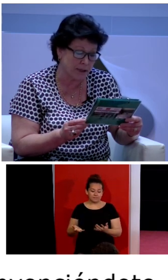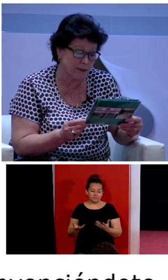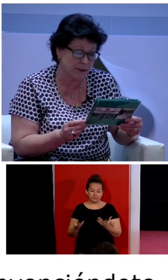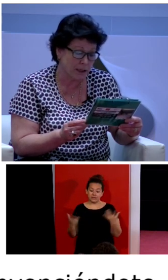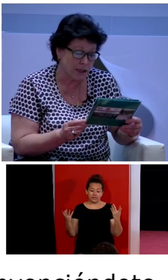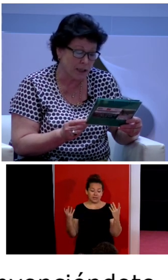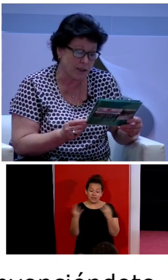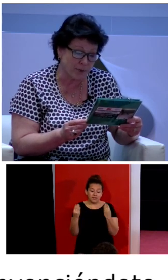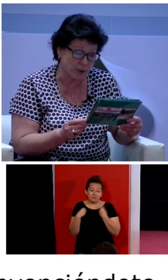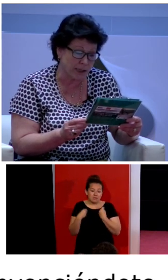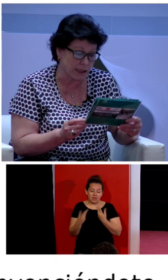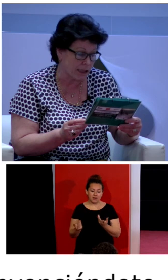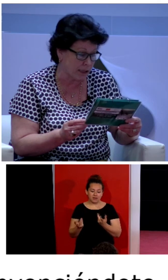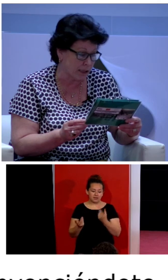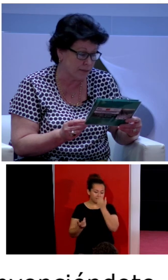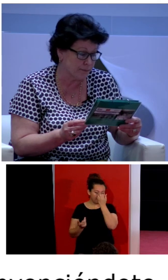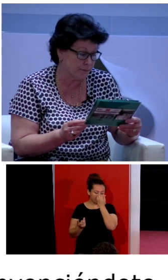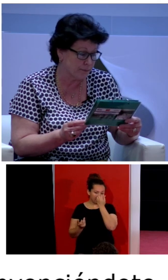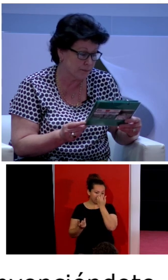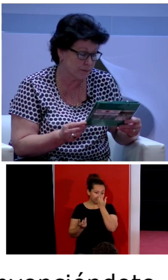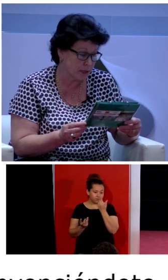vivirla y de afrontarla cada día.